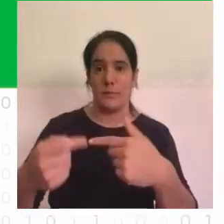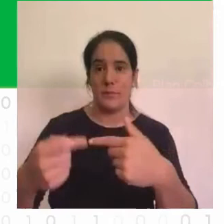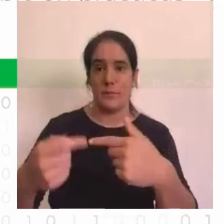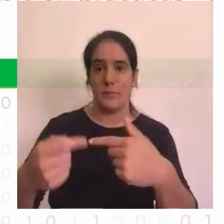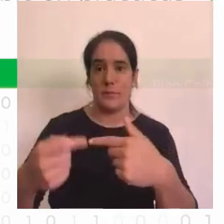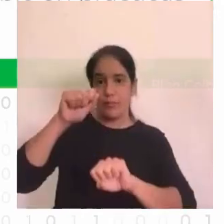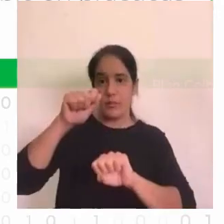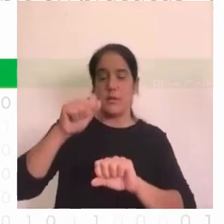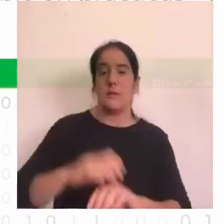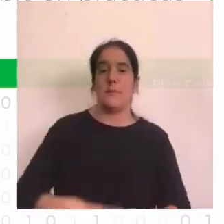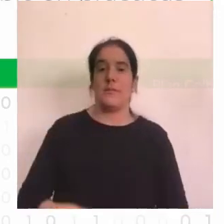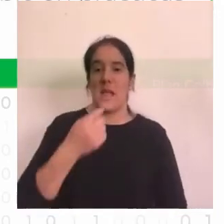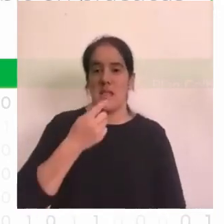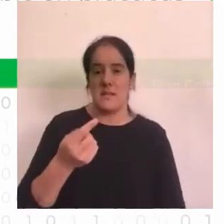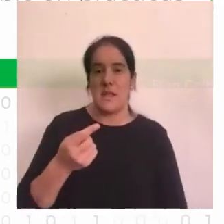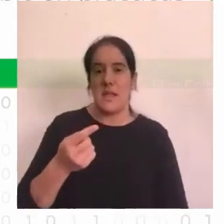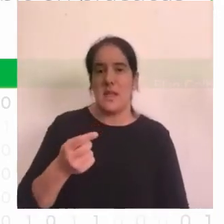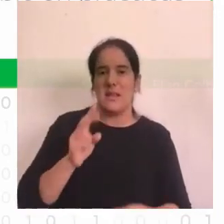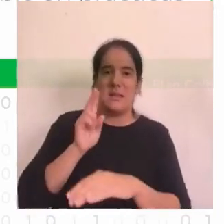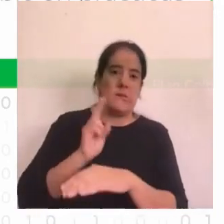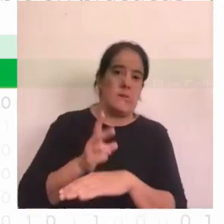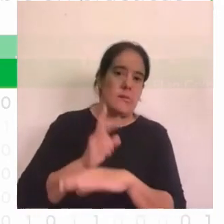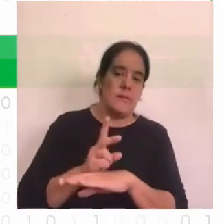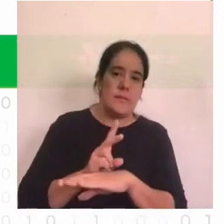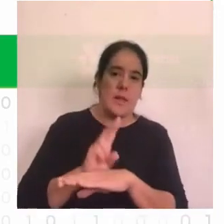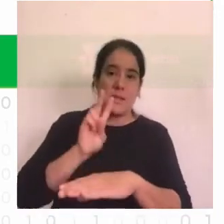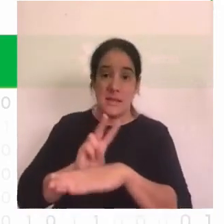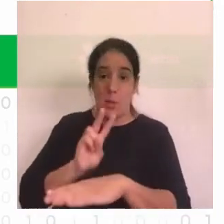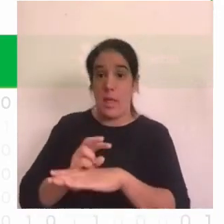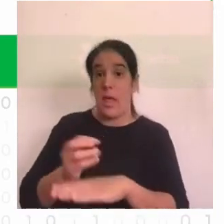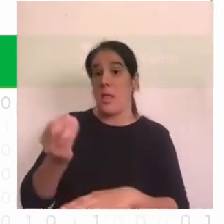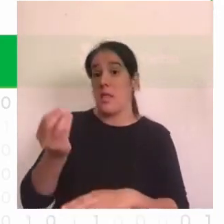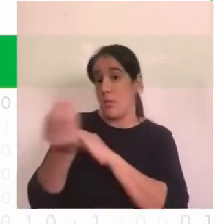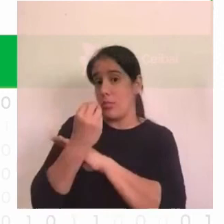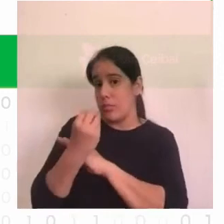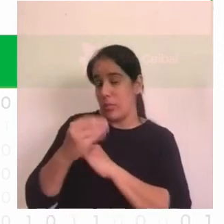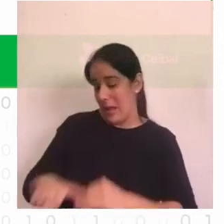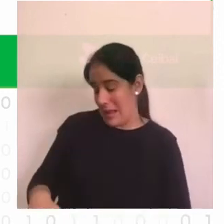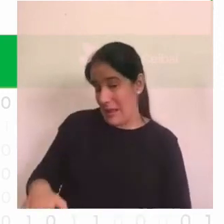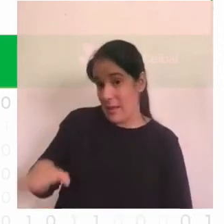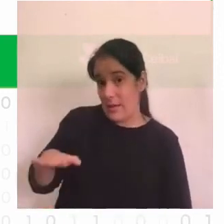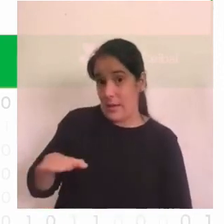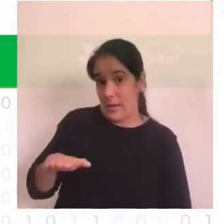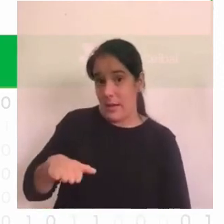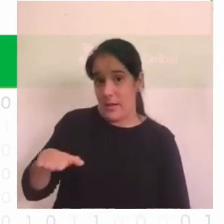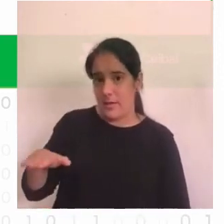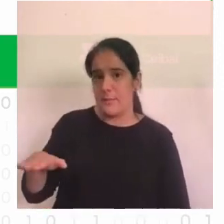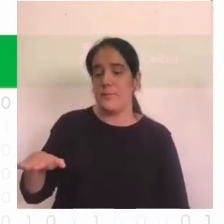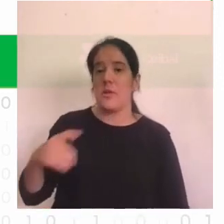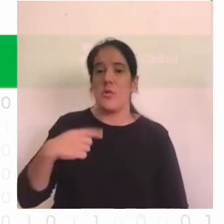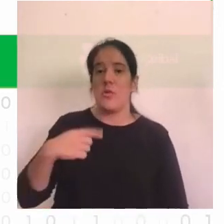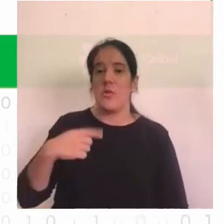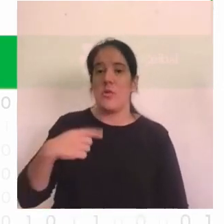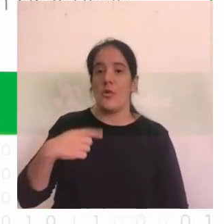de Conducta en la Niñez. Básicamente voy a ser un poco rápida en el tema de la motivación, pero solamente para estar un